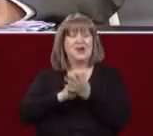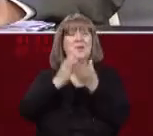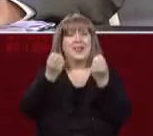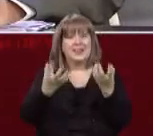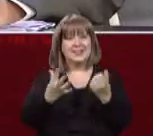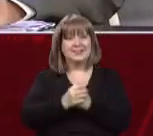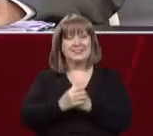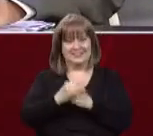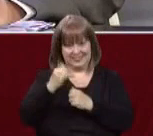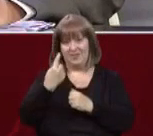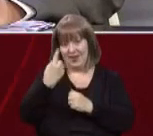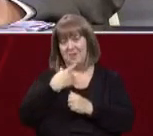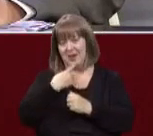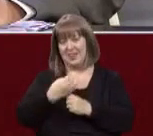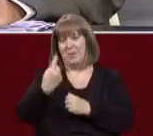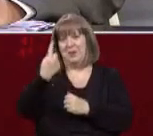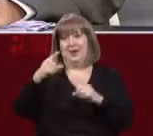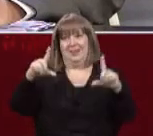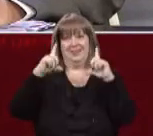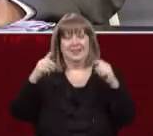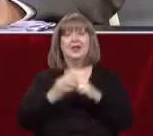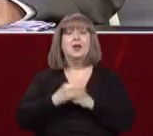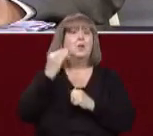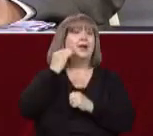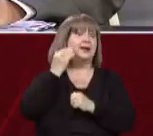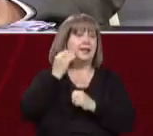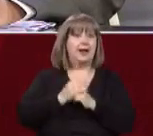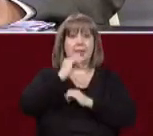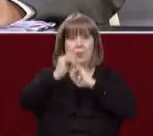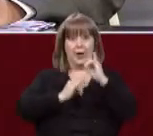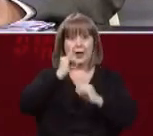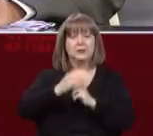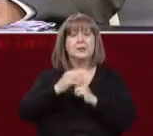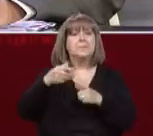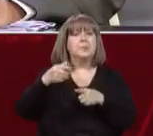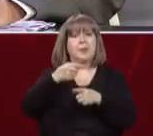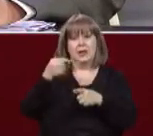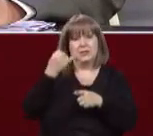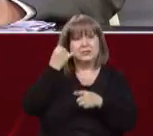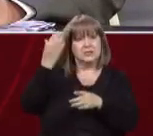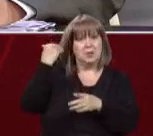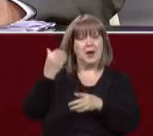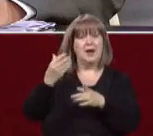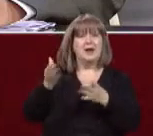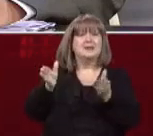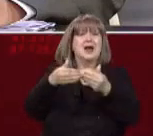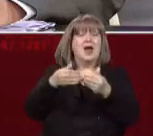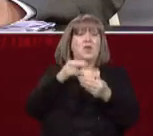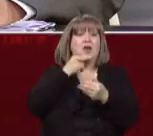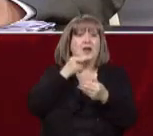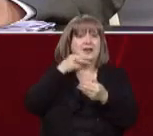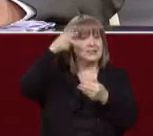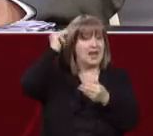en la primera vez cómo les va muy buenas tardes Bueno este fin de semana pasado se cerró el túnel el día viernes